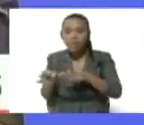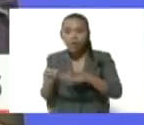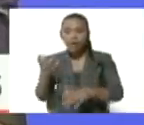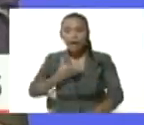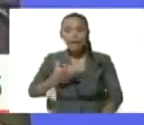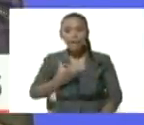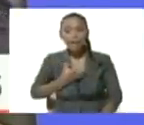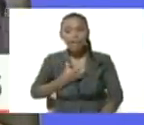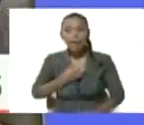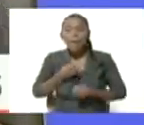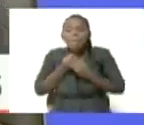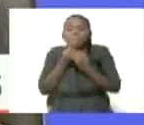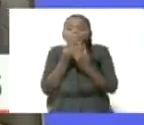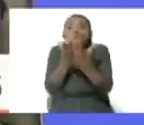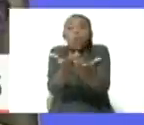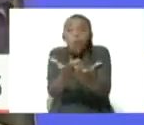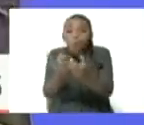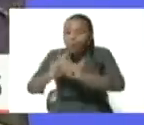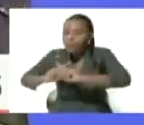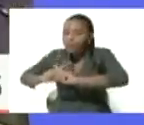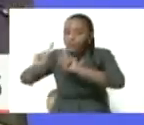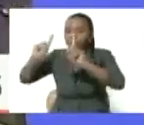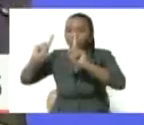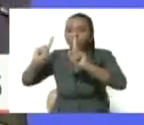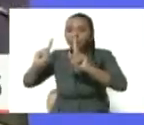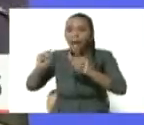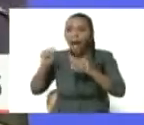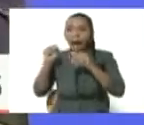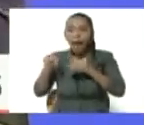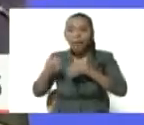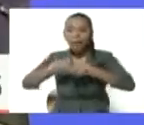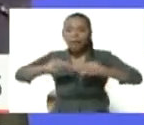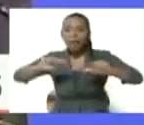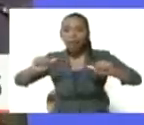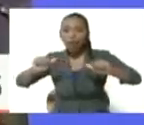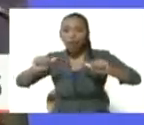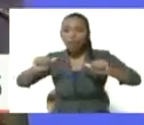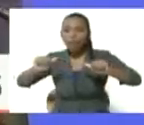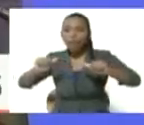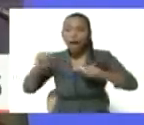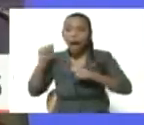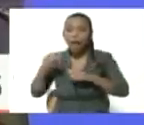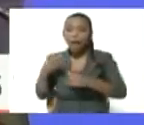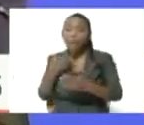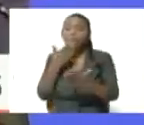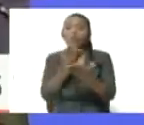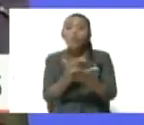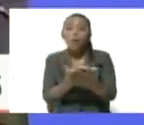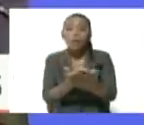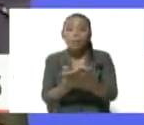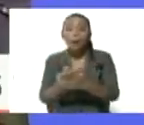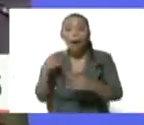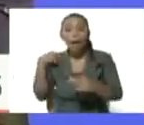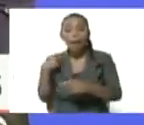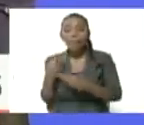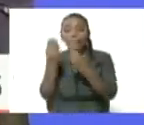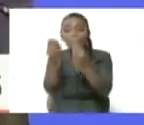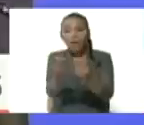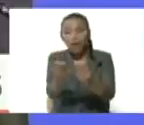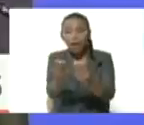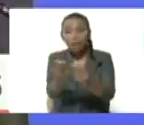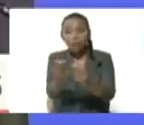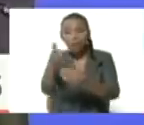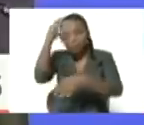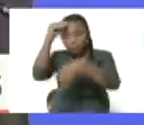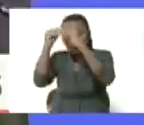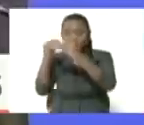que expresan la diversidad que hay en el territorio. Y bueno, aquí traemos una propuesta para someterla a su consideración